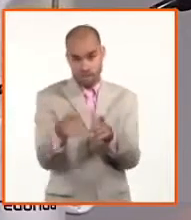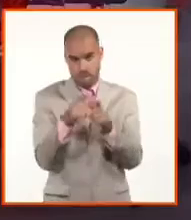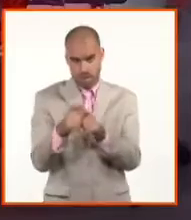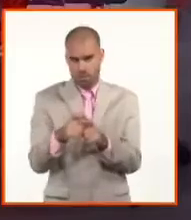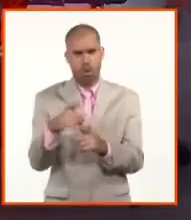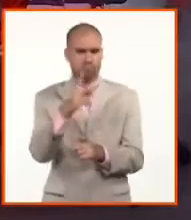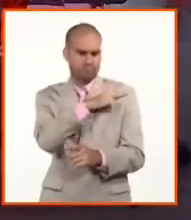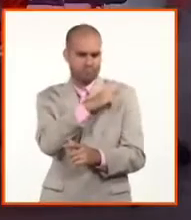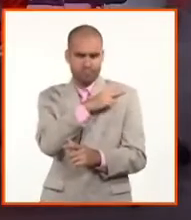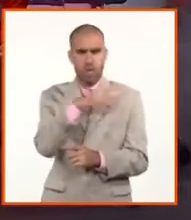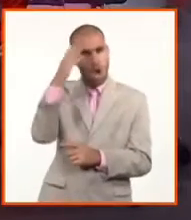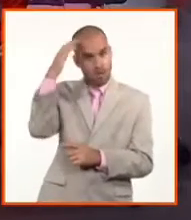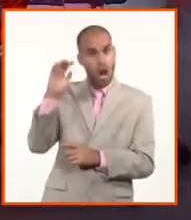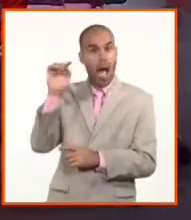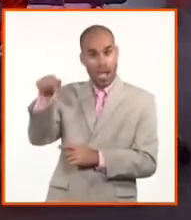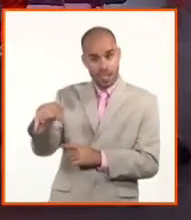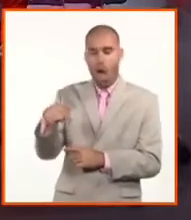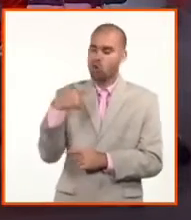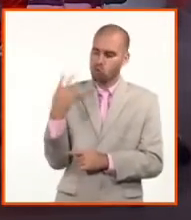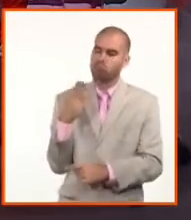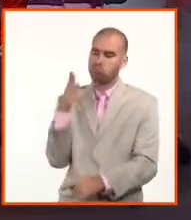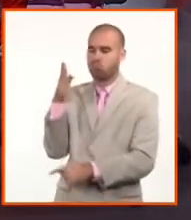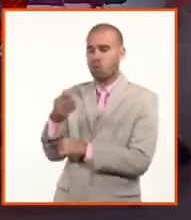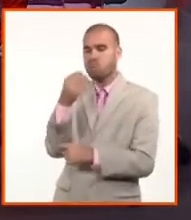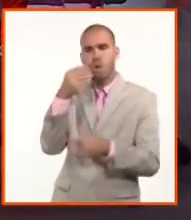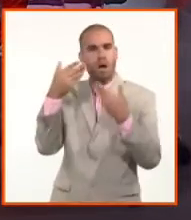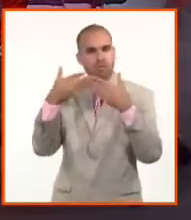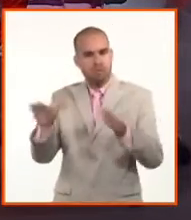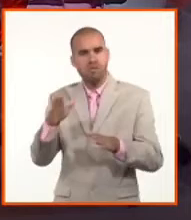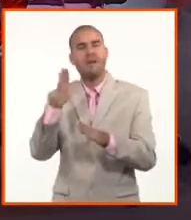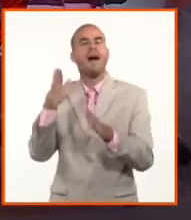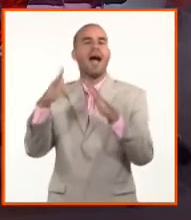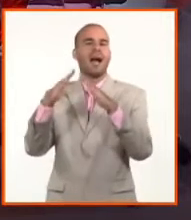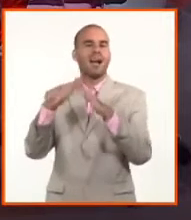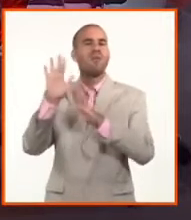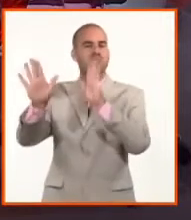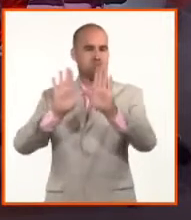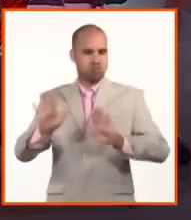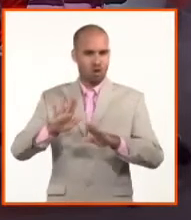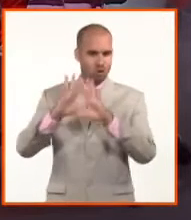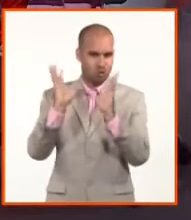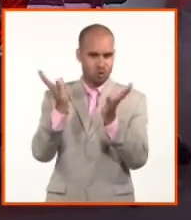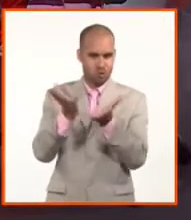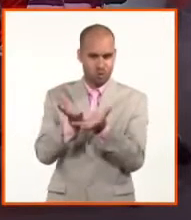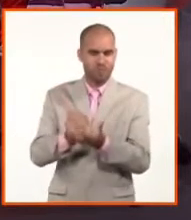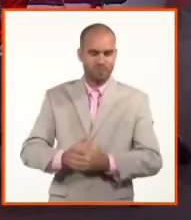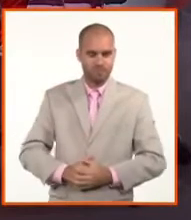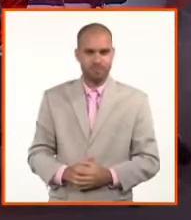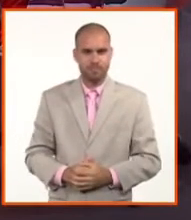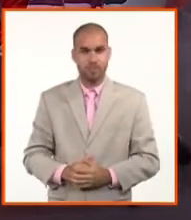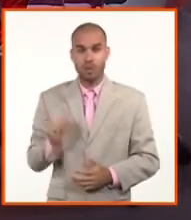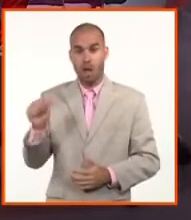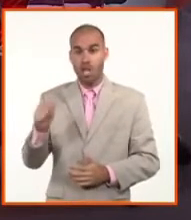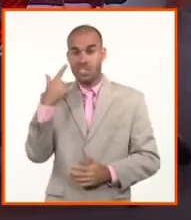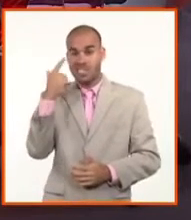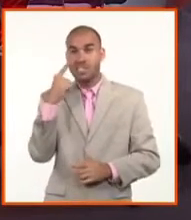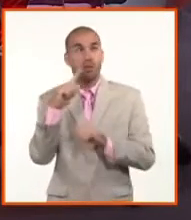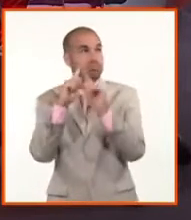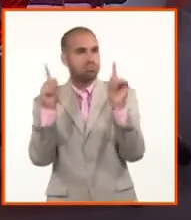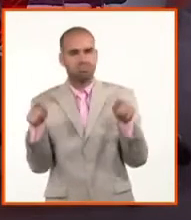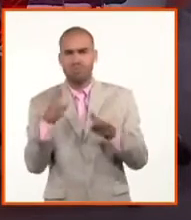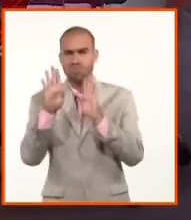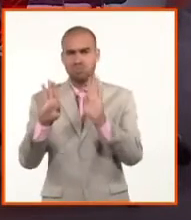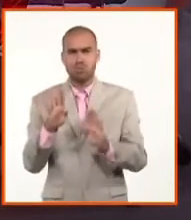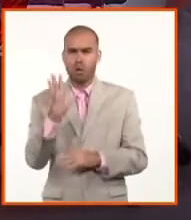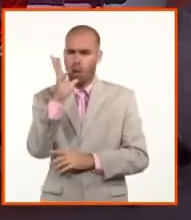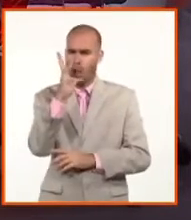provincia en Pinar del Río, para reinaugurar la Casa Museo. De eso Yusley estará hablando, la propia Anexi, una casa maravillosa, un museo vivo. Ahí